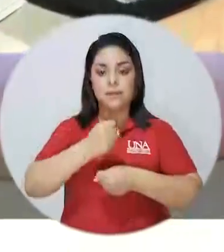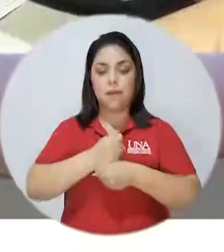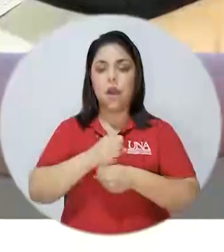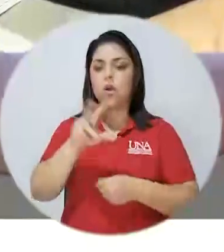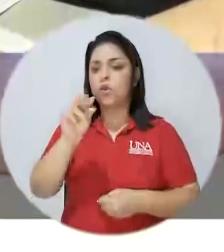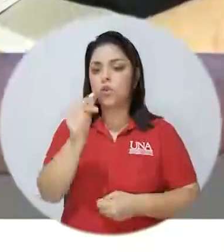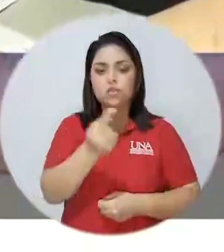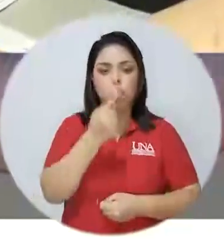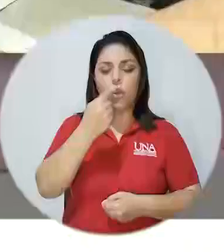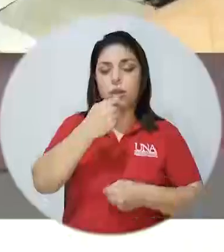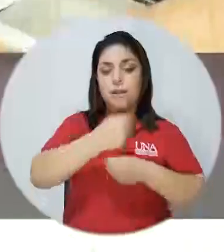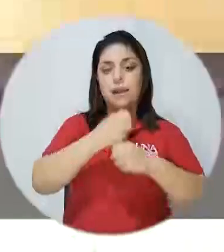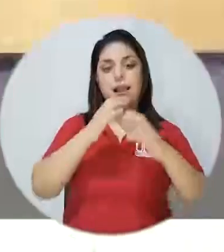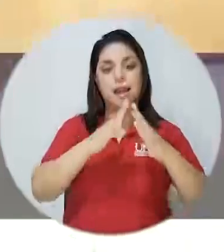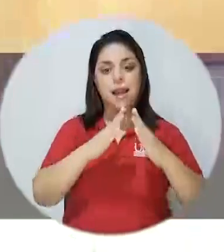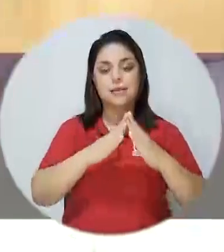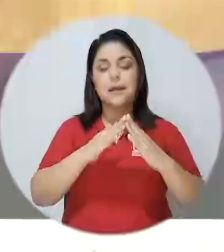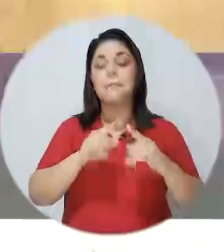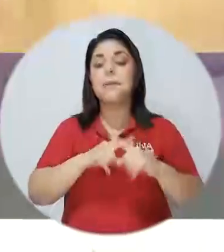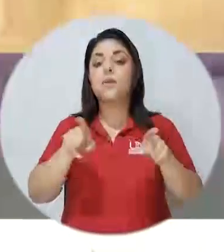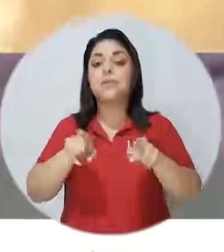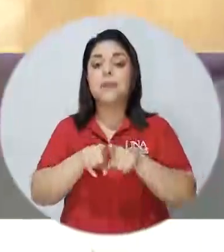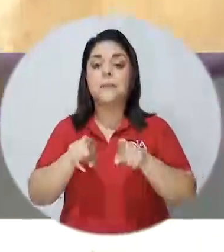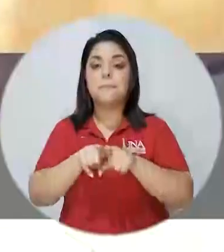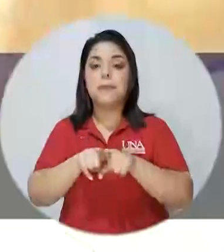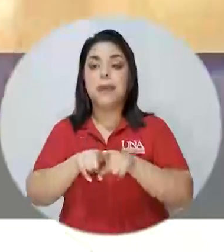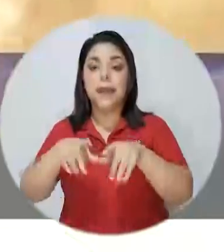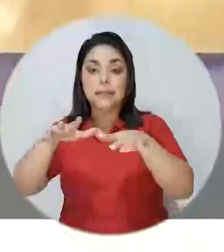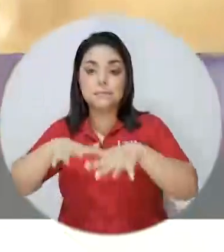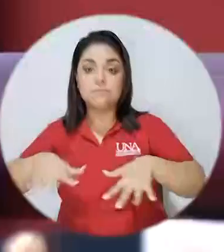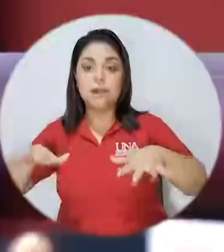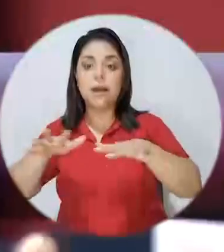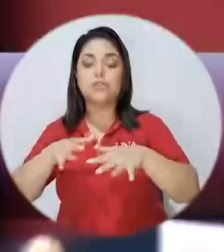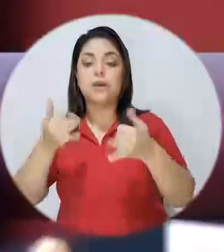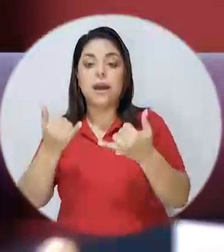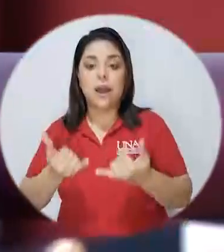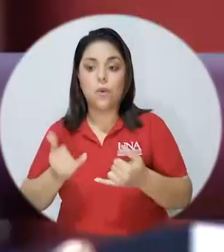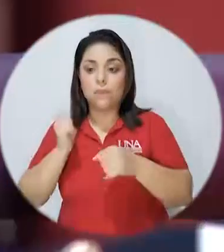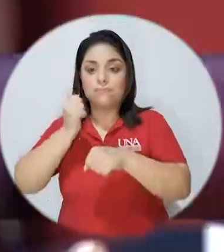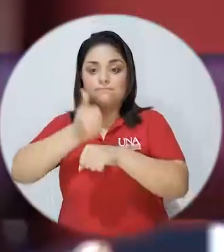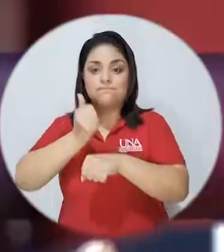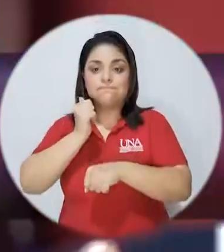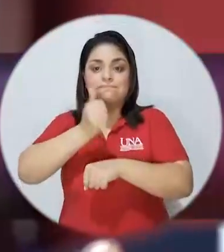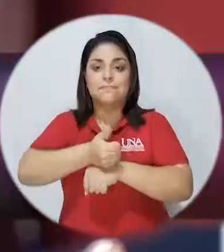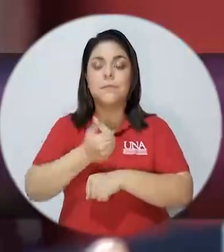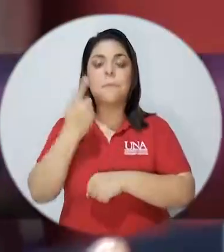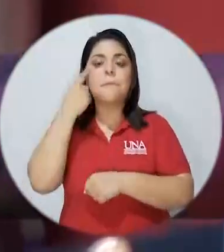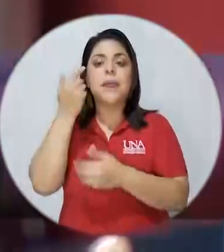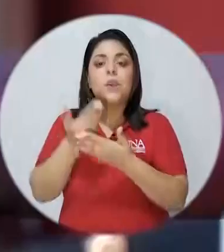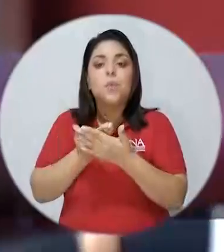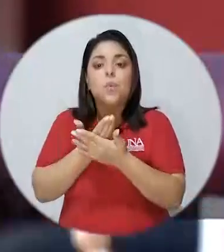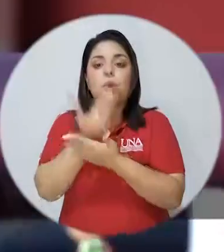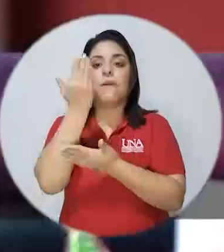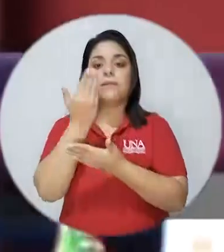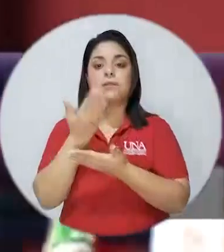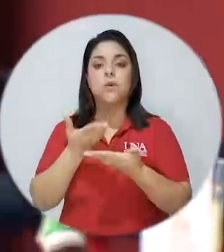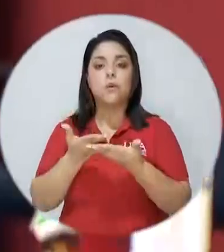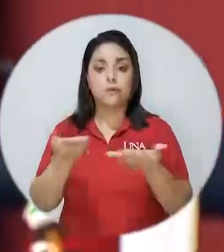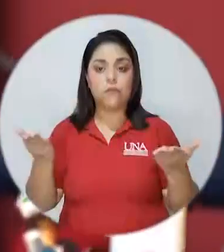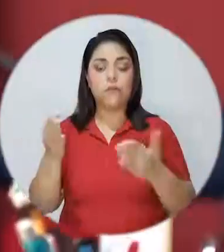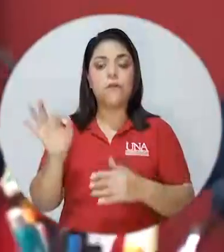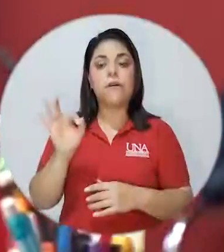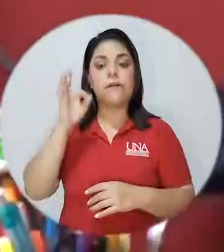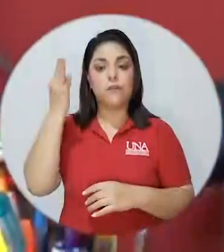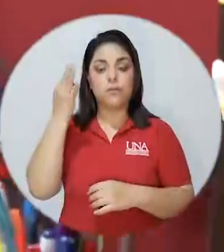solo del teletrabajo, sino hablamos de que se están viabilizando, se están generando espacios y entornos para nuevos esquemas de transformación del trabajo.